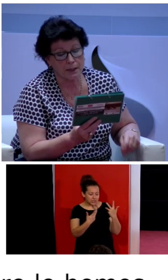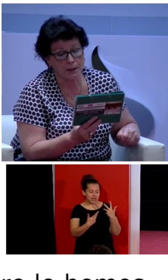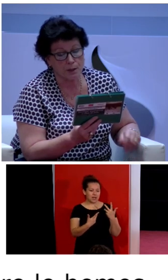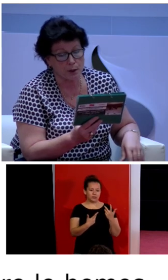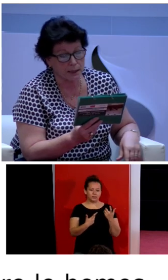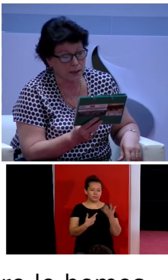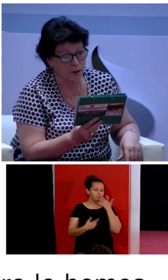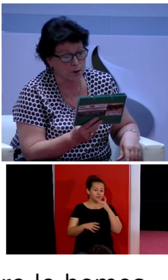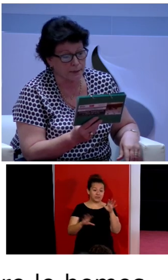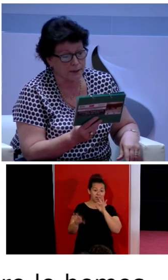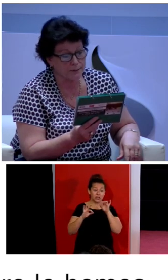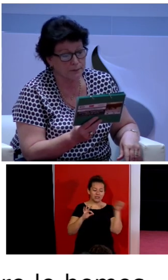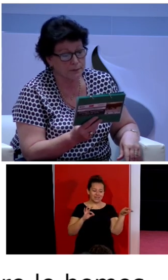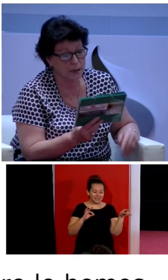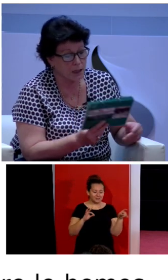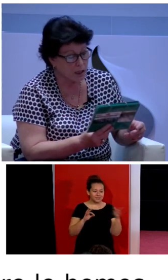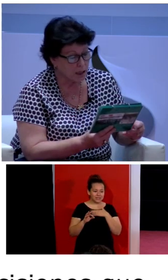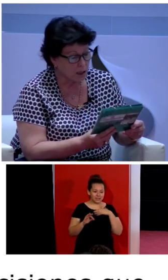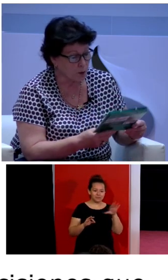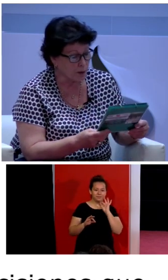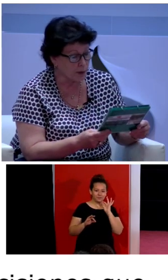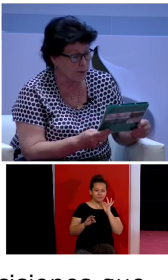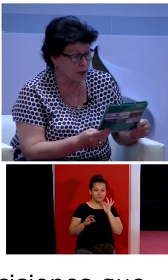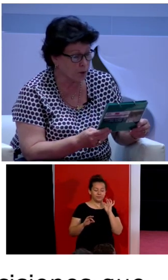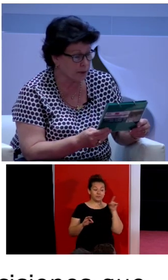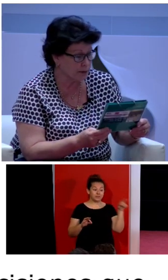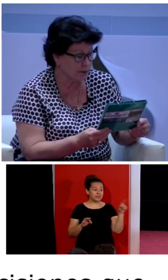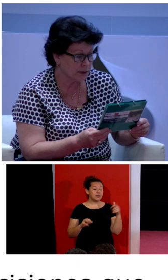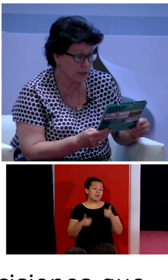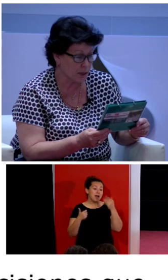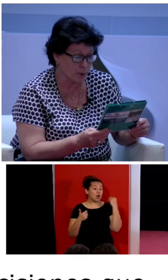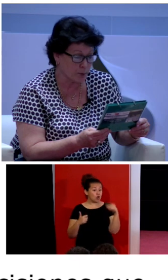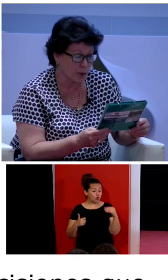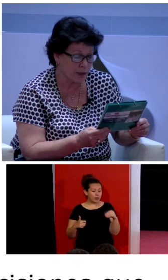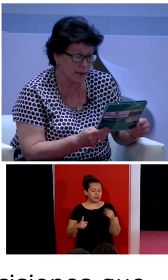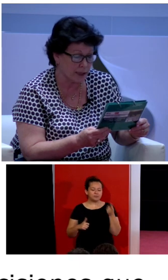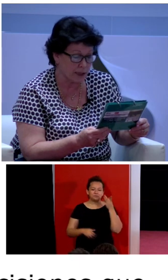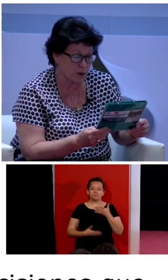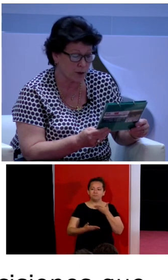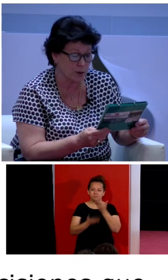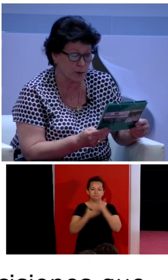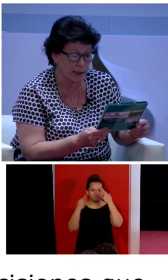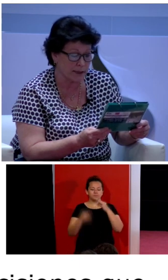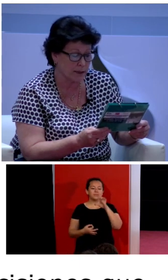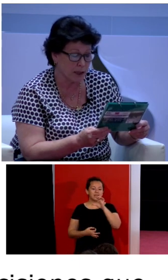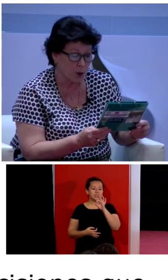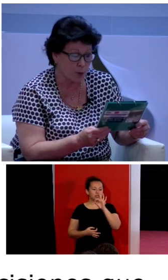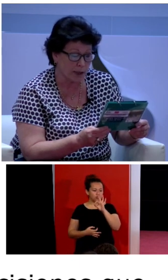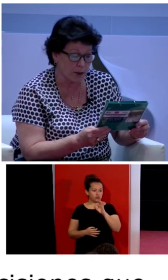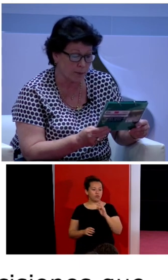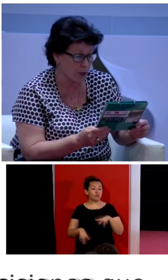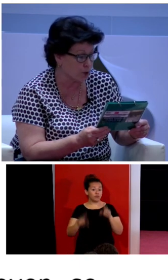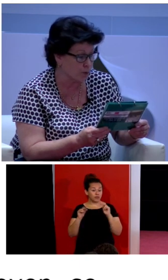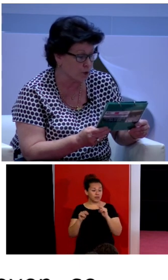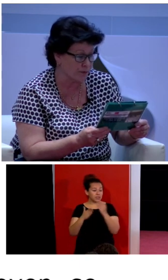en las decisiones que ha querido tomar. Cuando era más joven, se propuso acabar la ESO y estudiar un